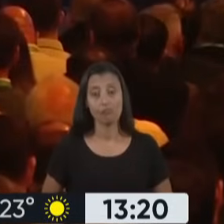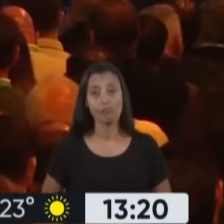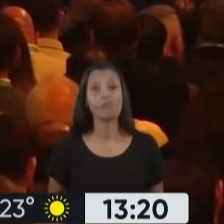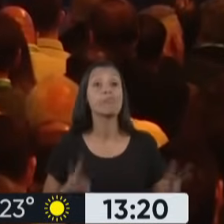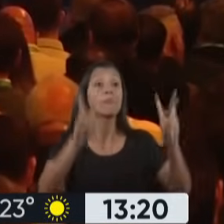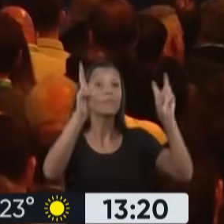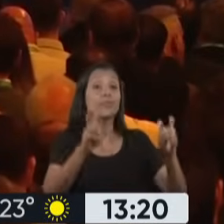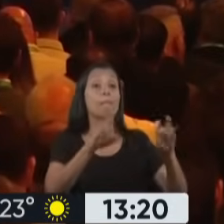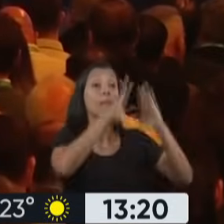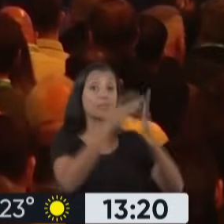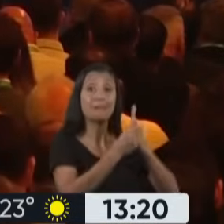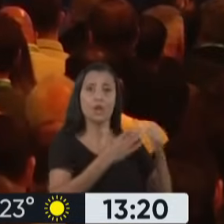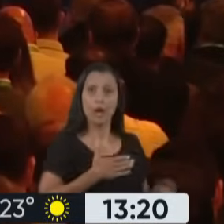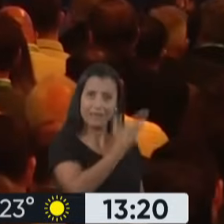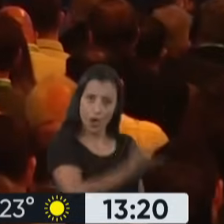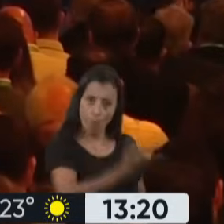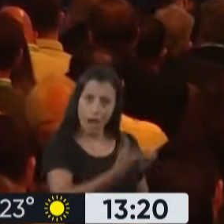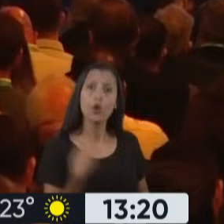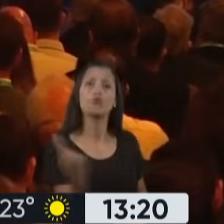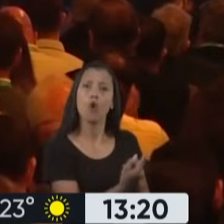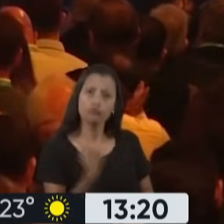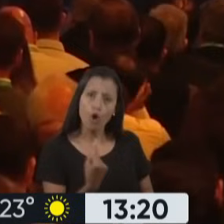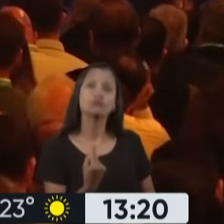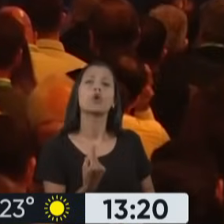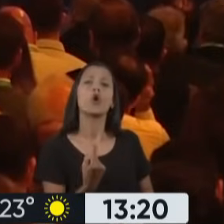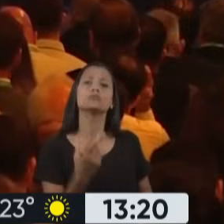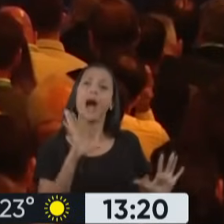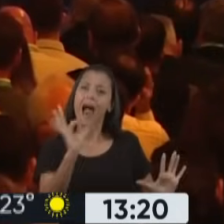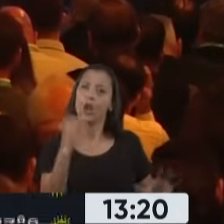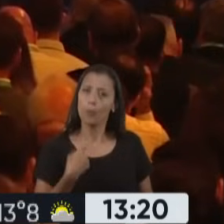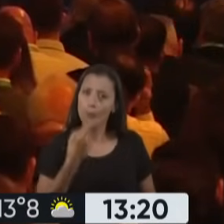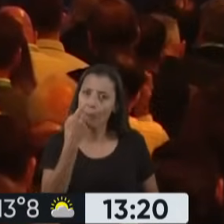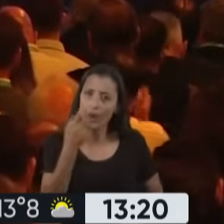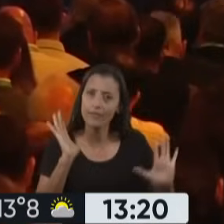en Capital Humano nosotros hicimos una partición muy interesante,